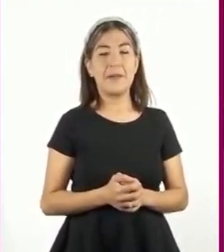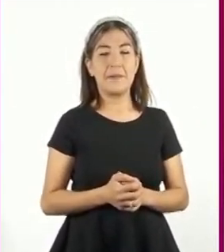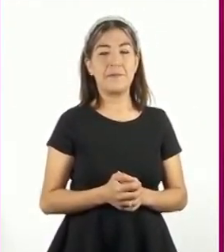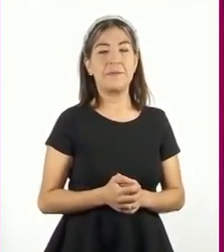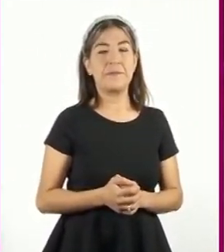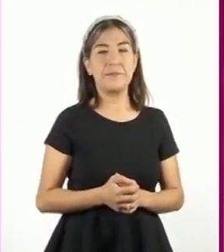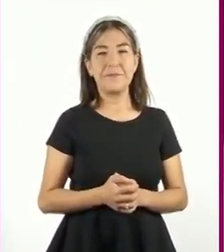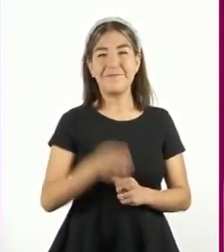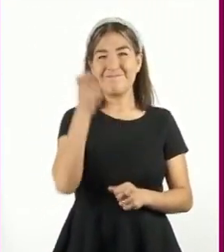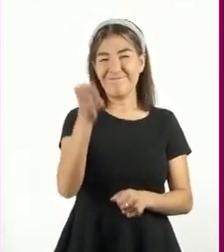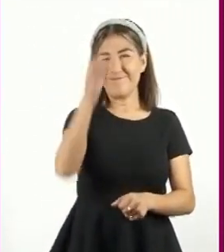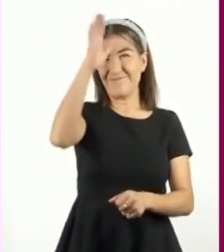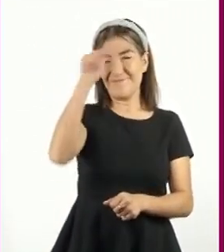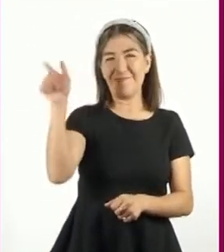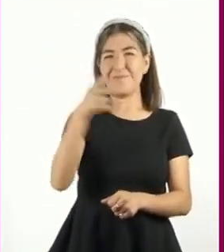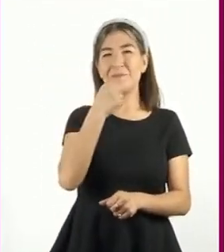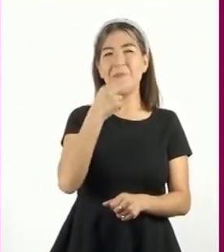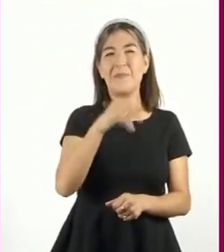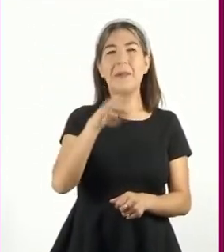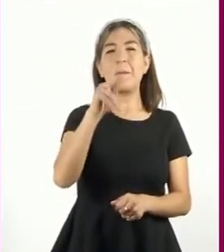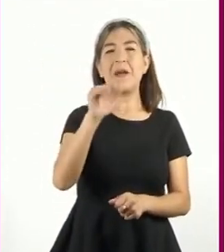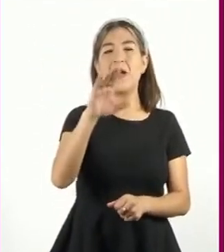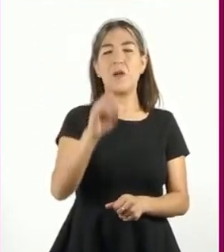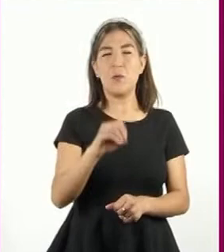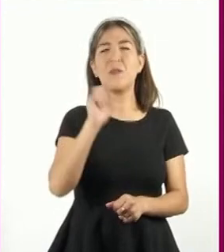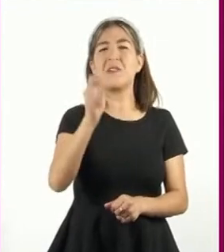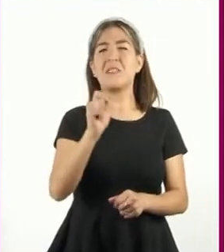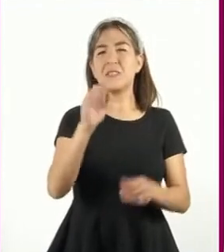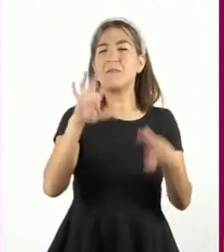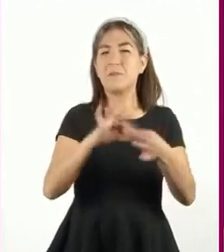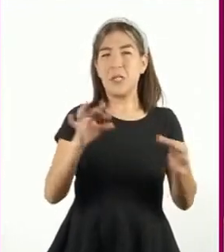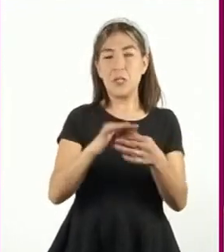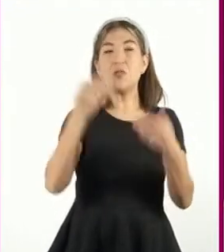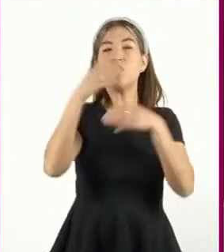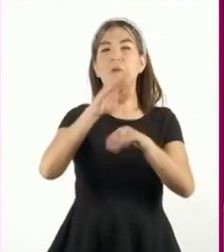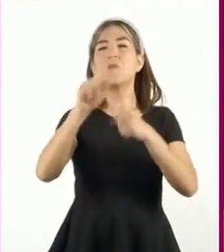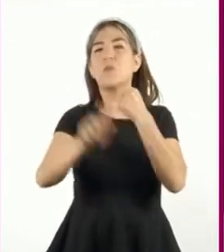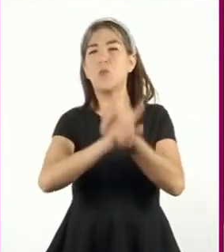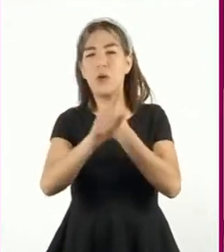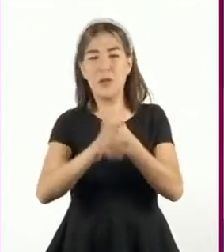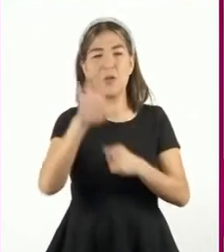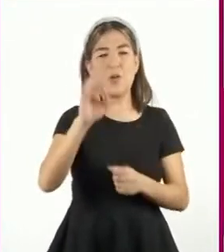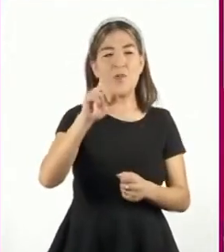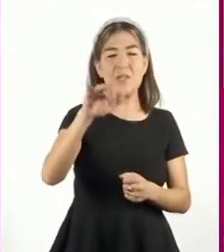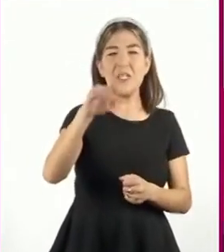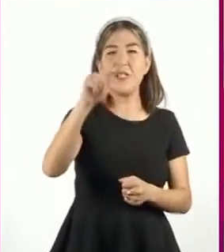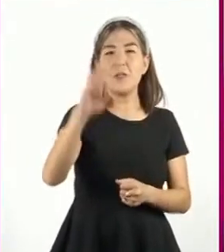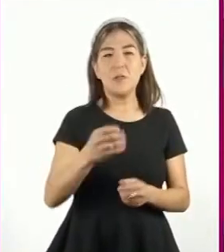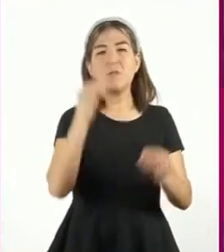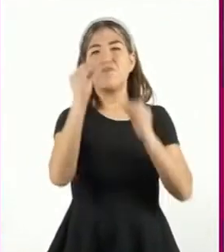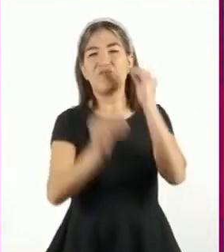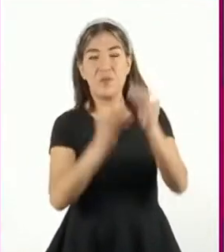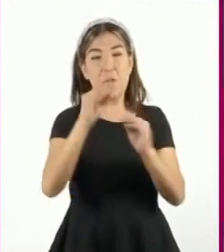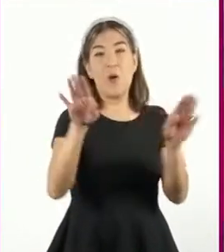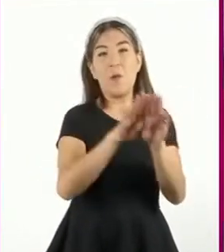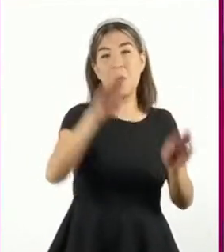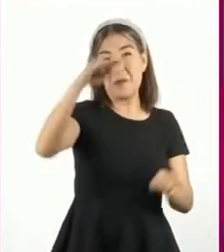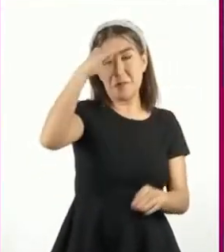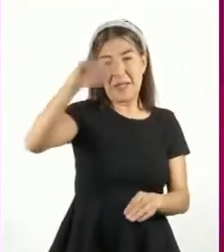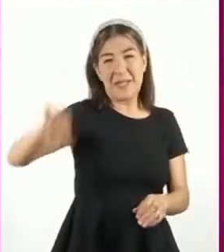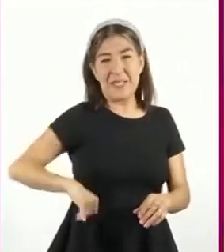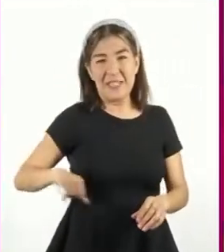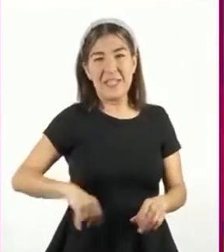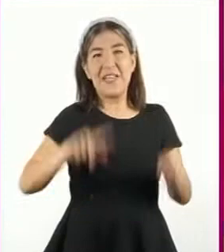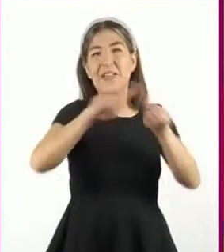De acuerdo con Paco Cascón, hablamos de conflicto en aquellas situaciones de disputa o divergencia en las que hay contraposición de intereses